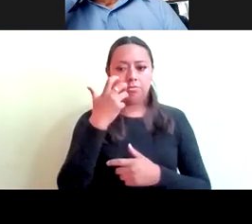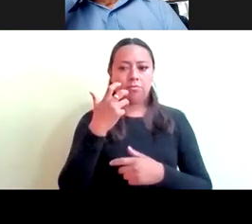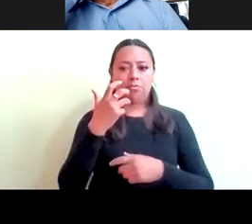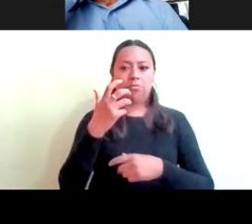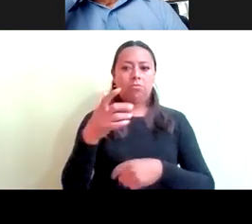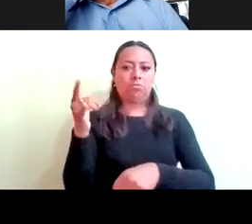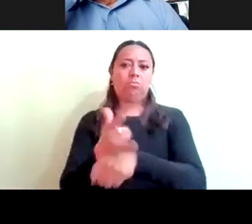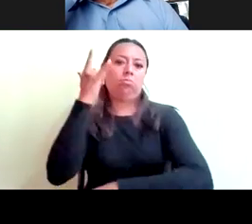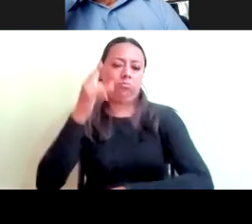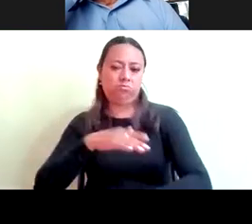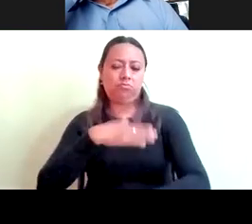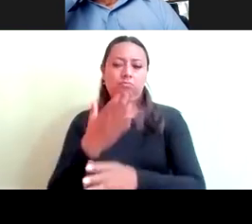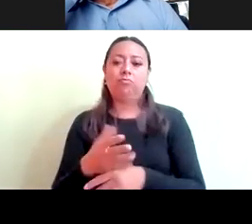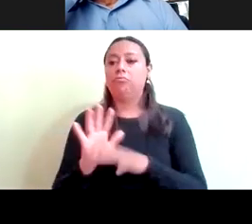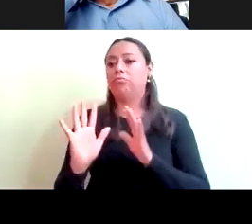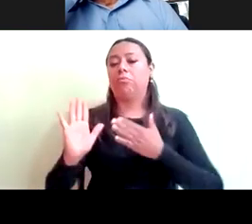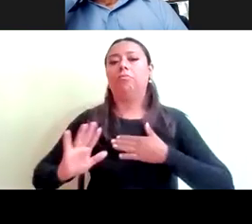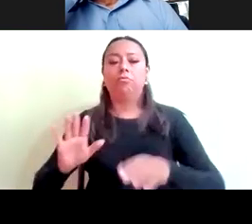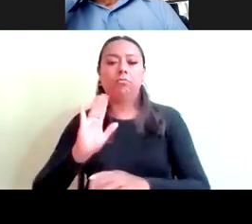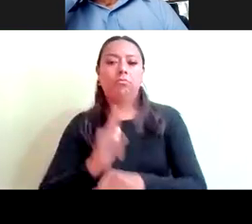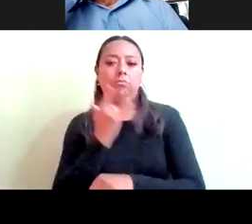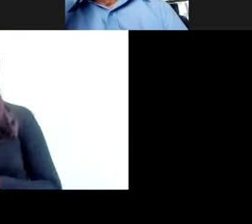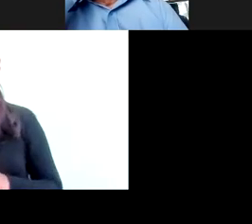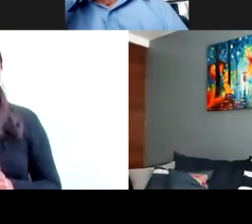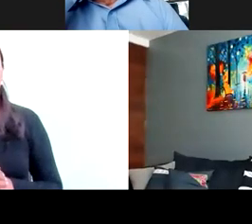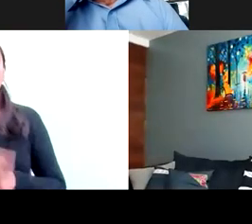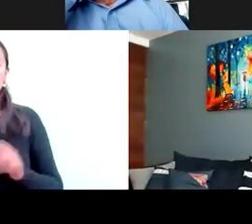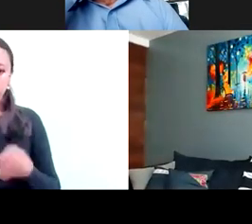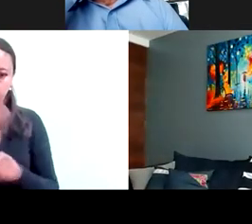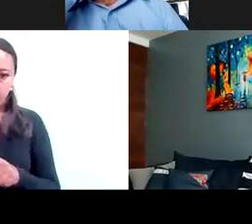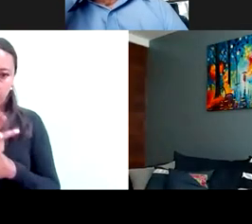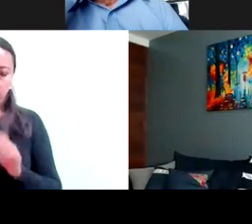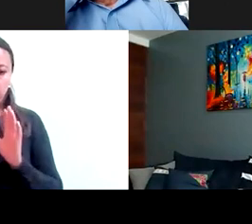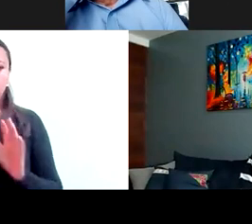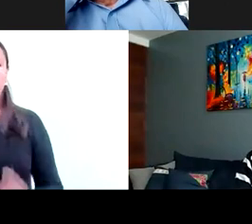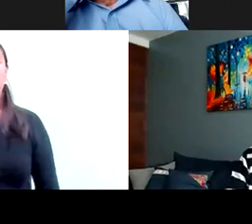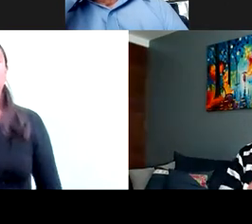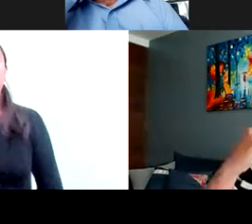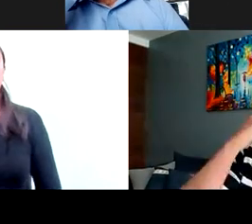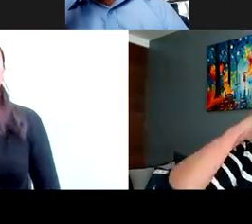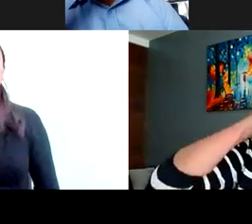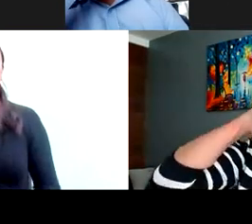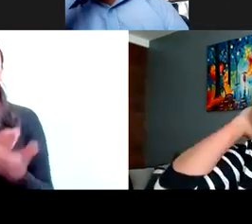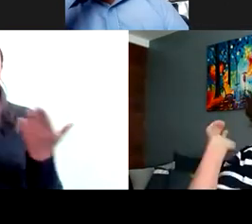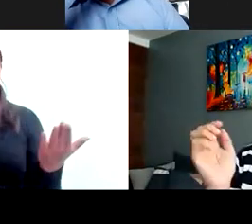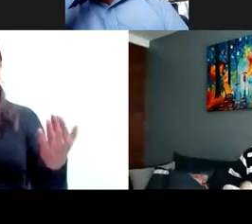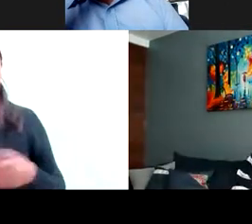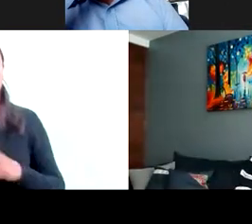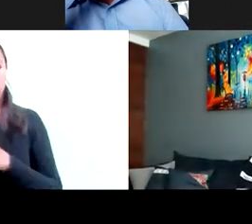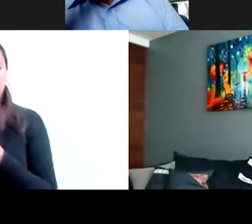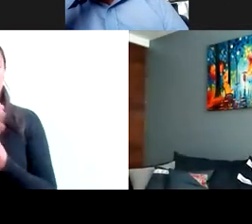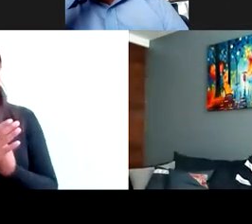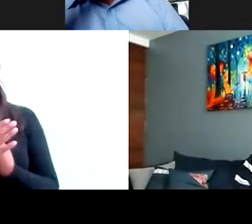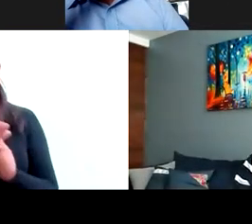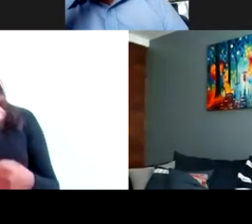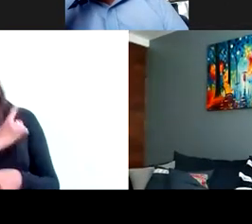que decidieron sus proyectos en una segunda ocasión. El Congreso y estas comisiones debieron de haber hecho un trabajo mucho más